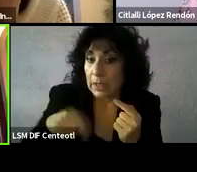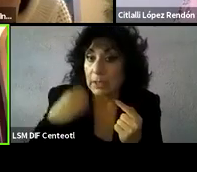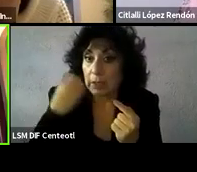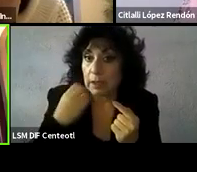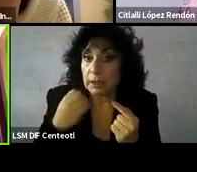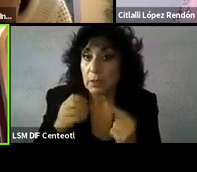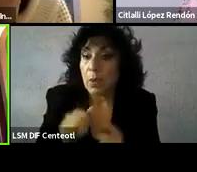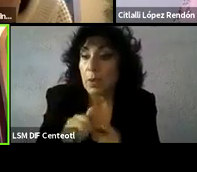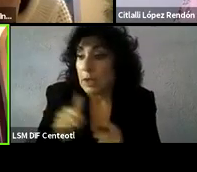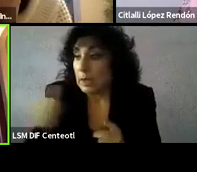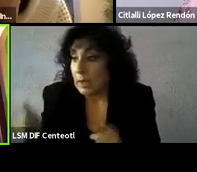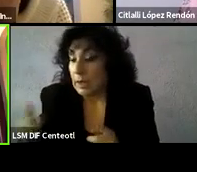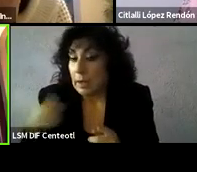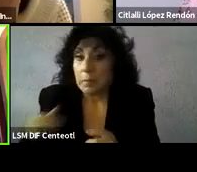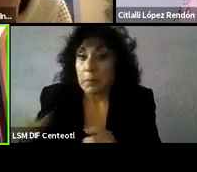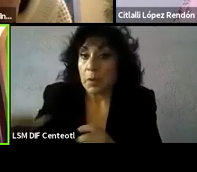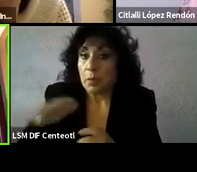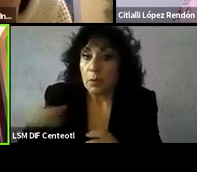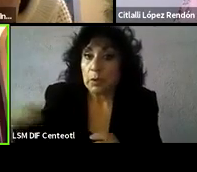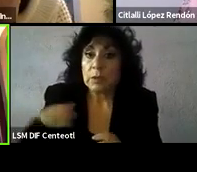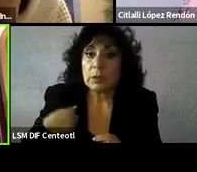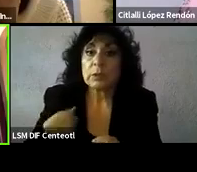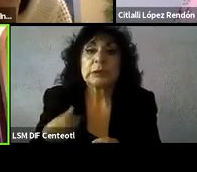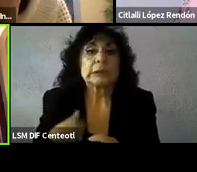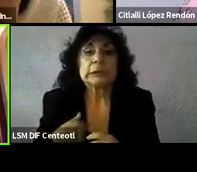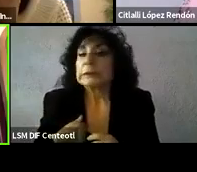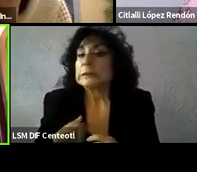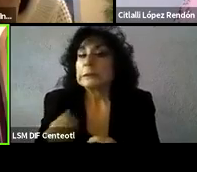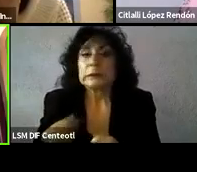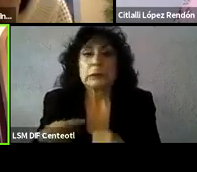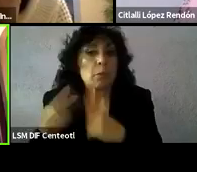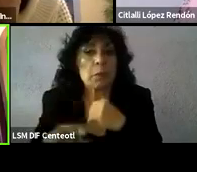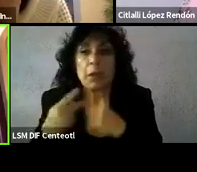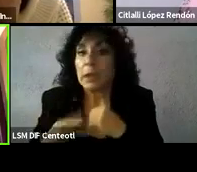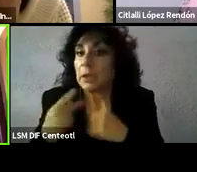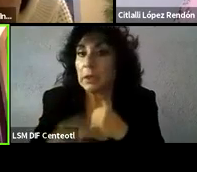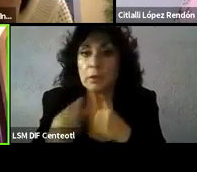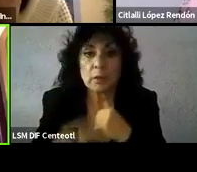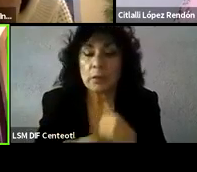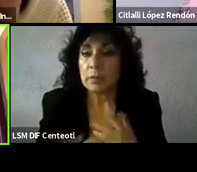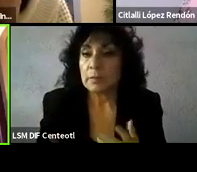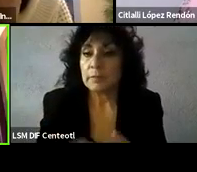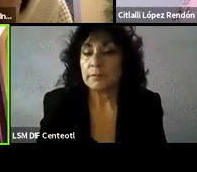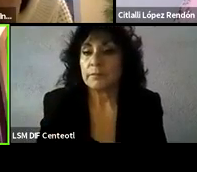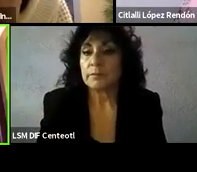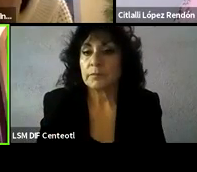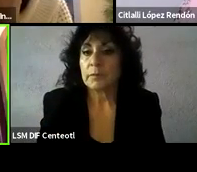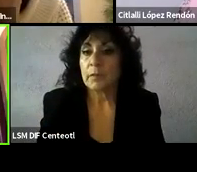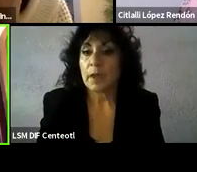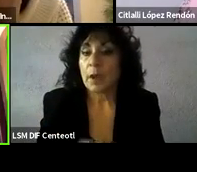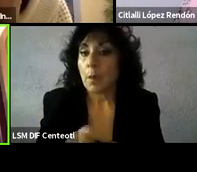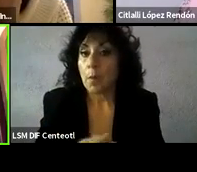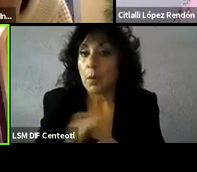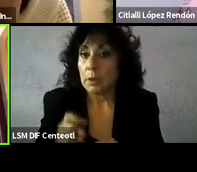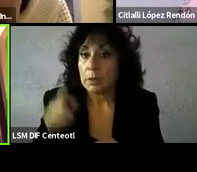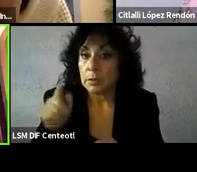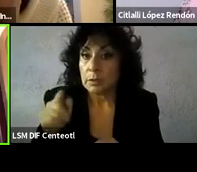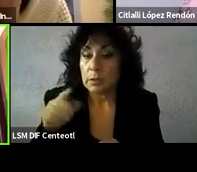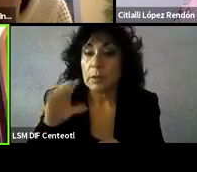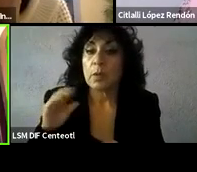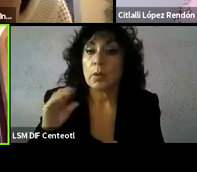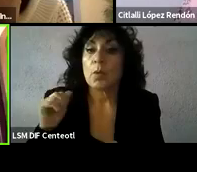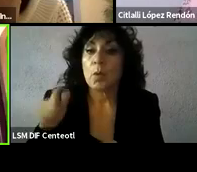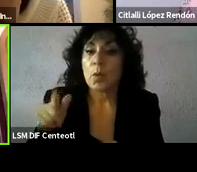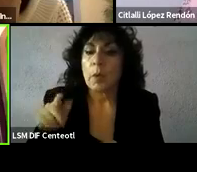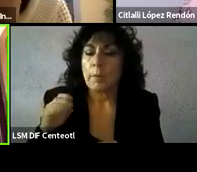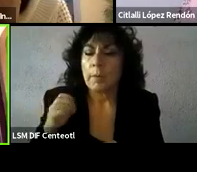¿cómo insisto en esta cuestión de COCOA, en donde plantea la cuestión de la comunidad?